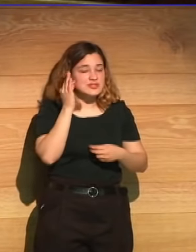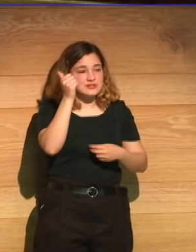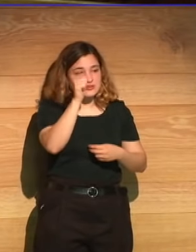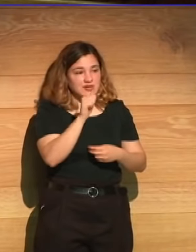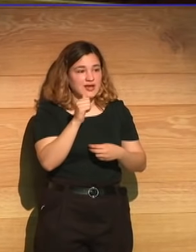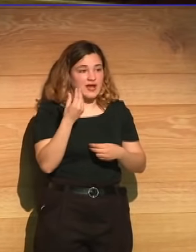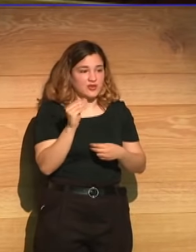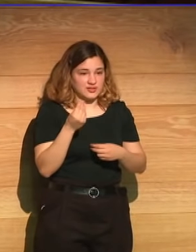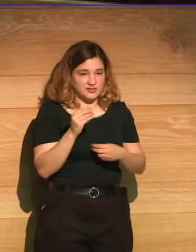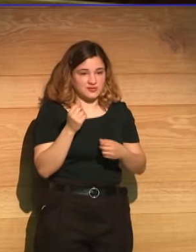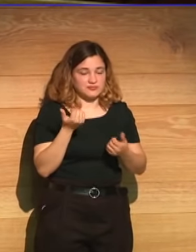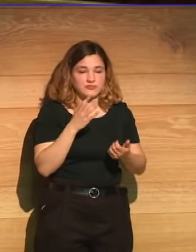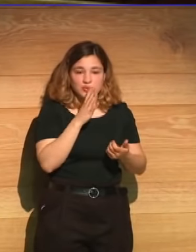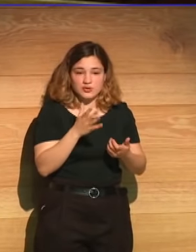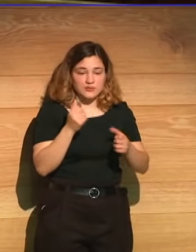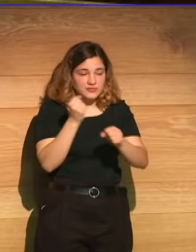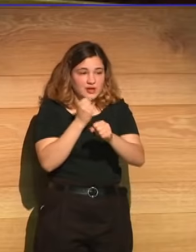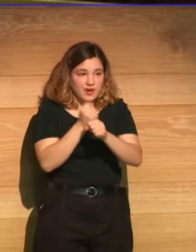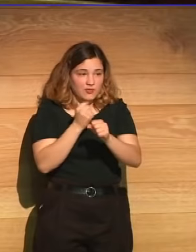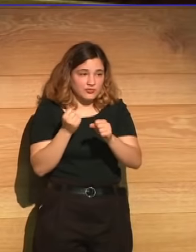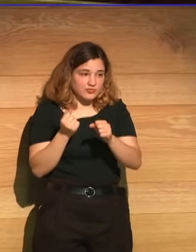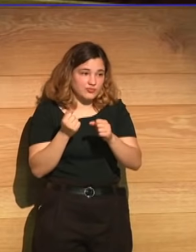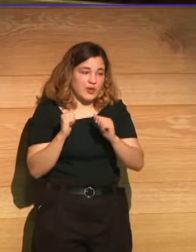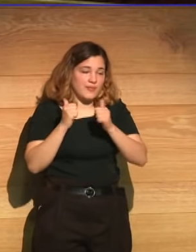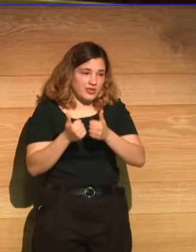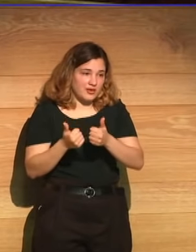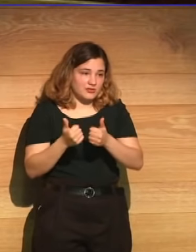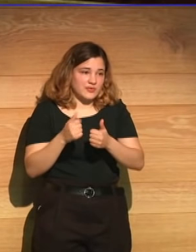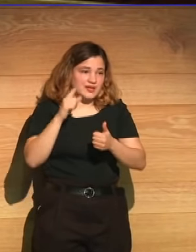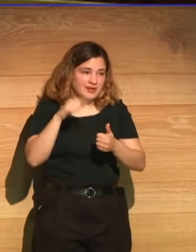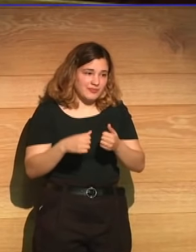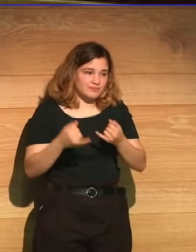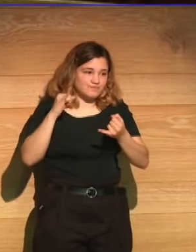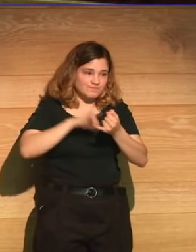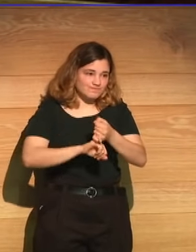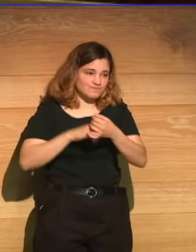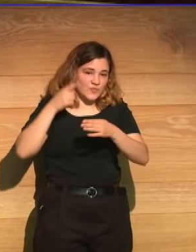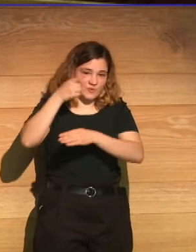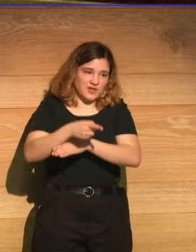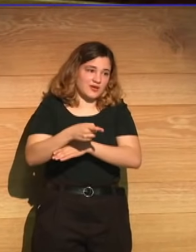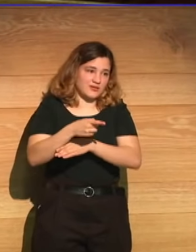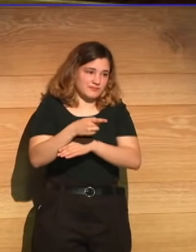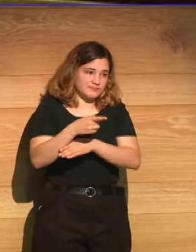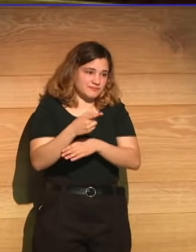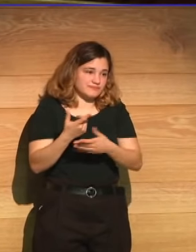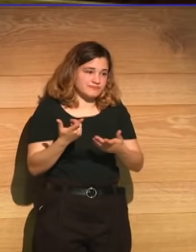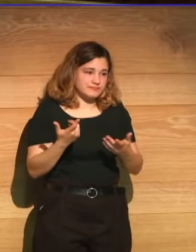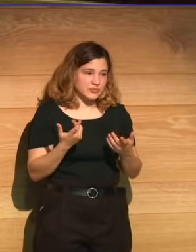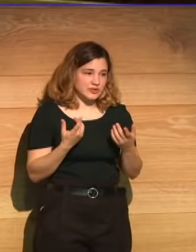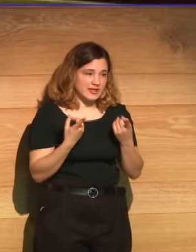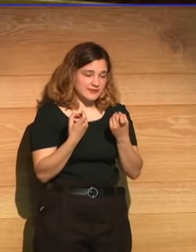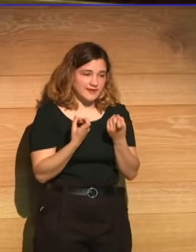incorporado a tareas de cuidado, a algunos trabajos y también forzadas a casarse como estrategia de supervivencia económica